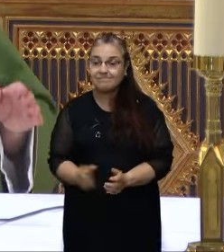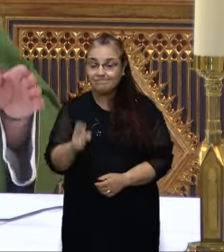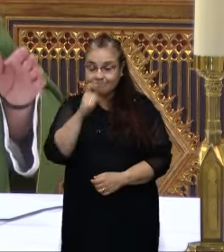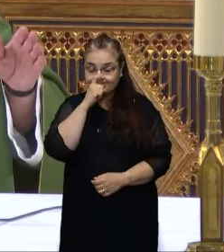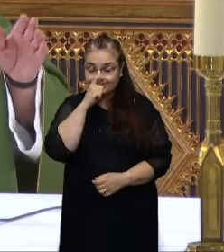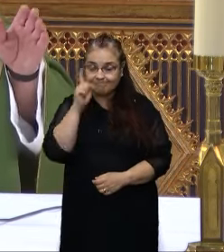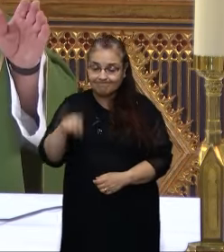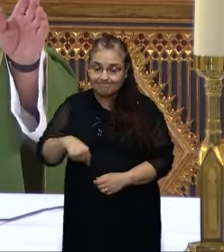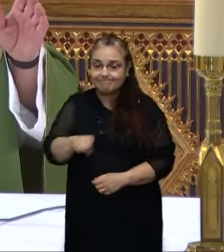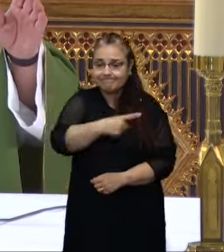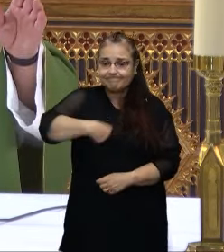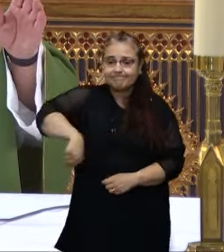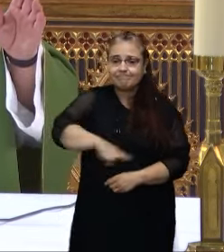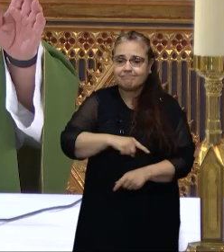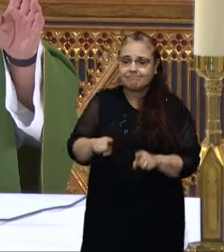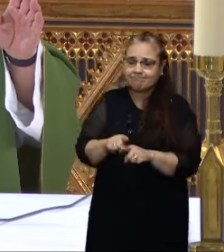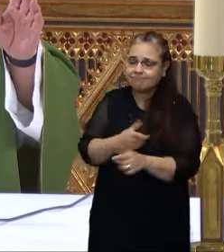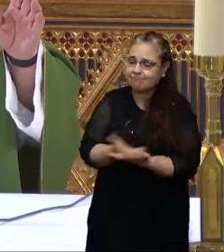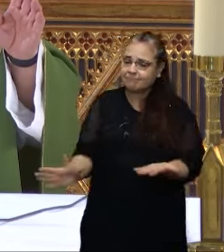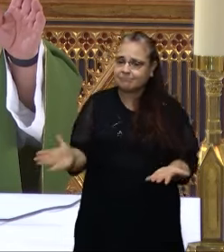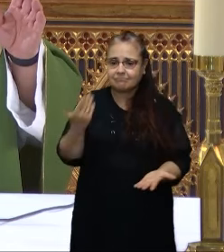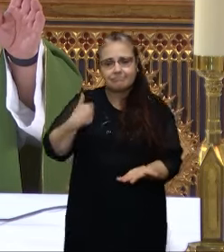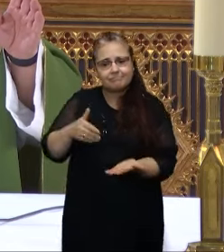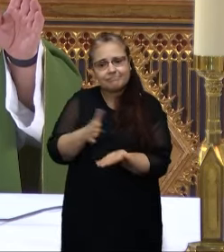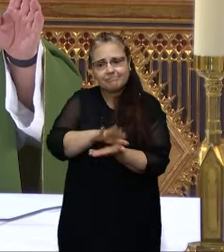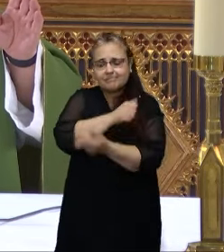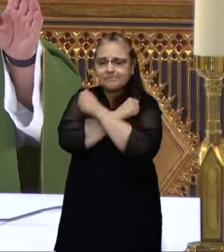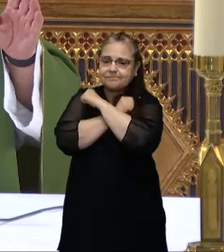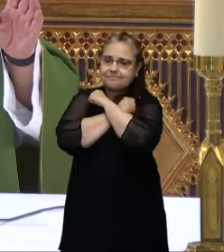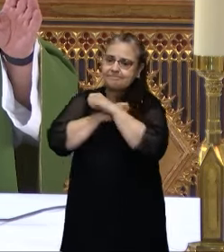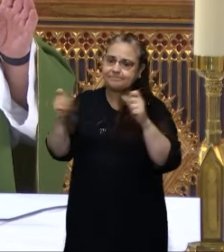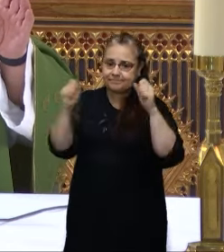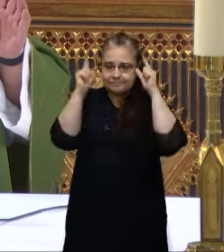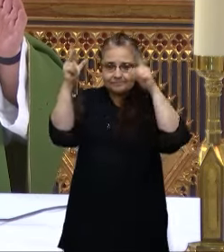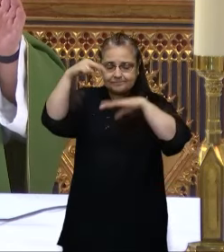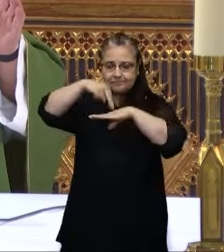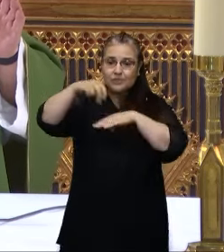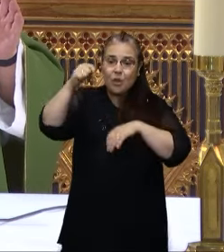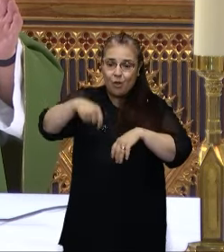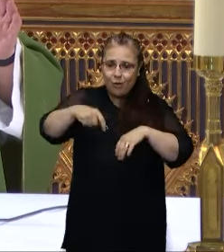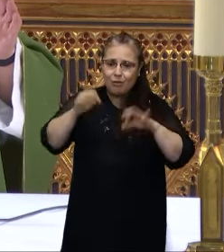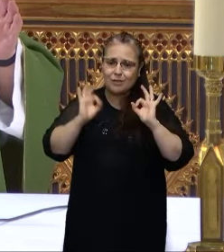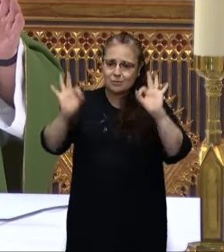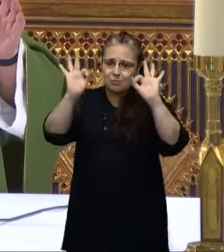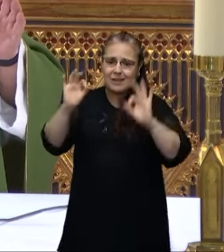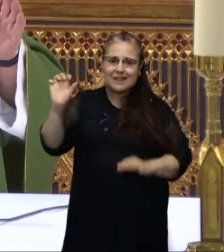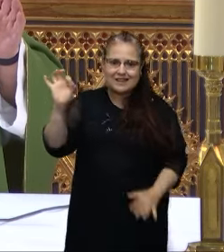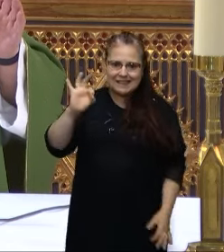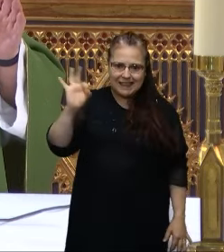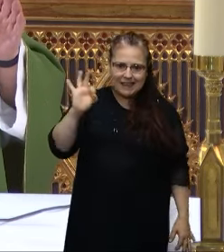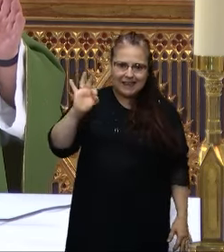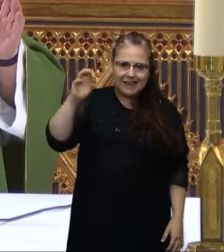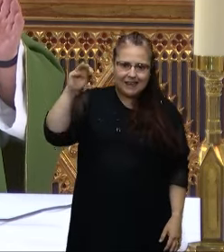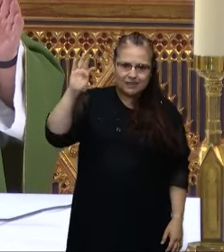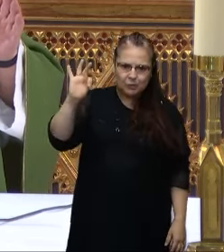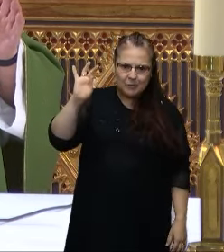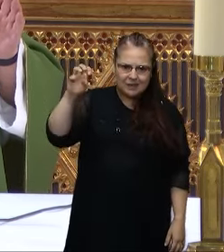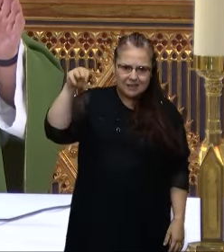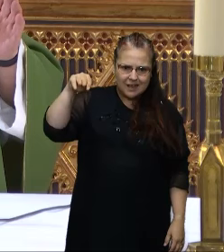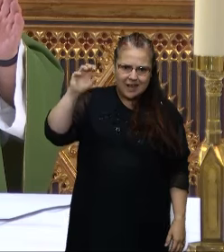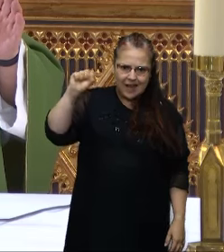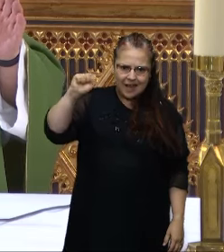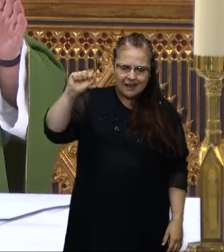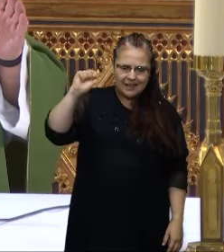Acuérdate también de nuestros hermanos que durmieron en la esperanza de la resurrección, de Sicilia, Tomás y Ana, Isabel,